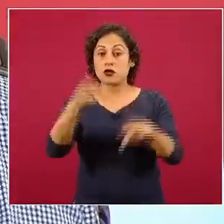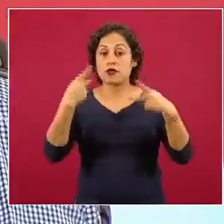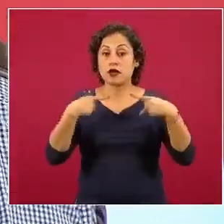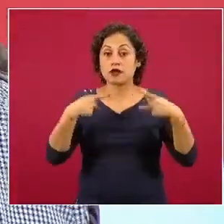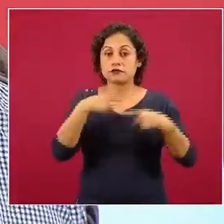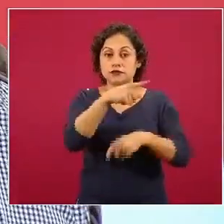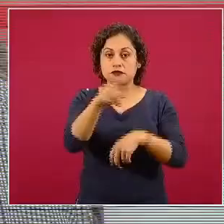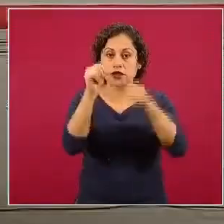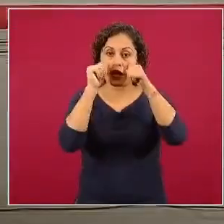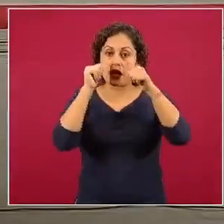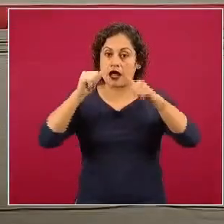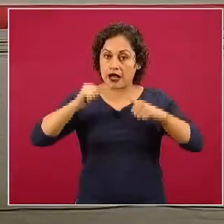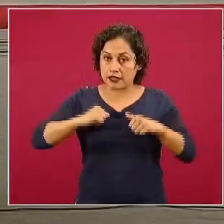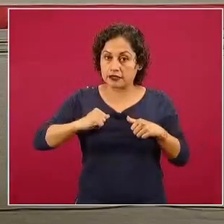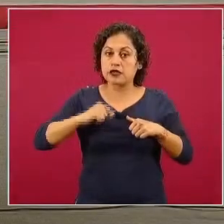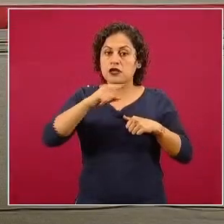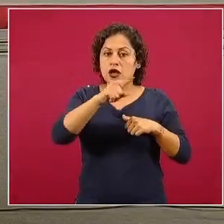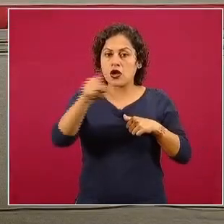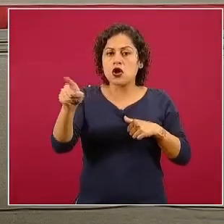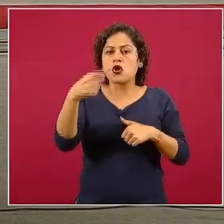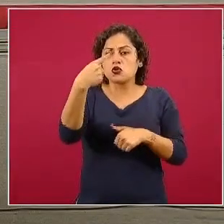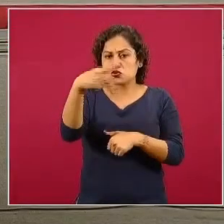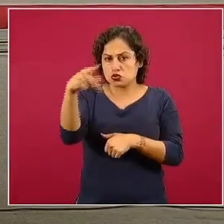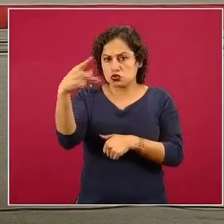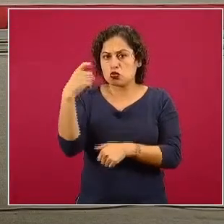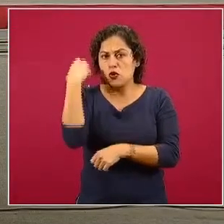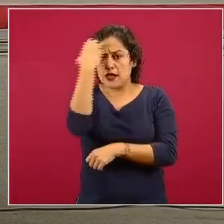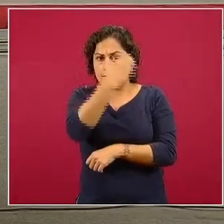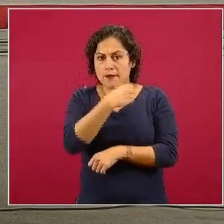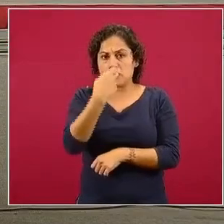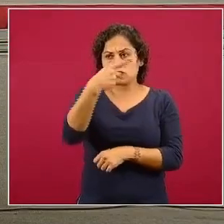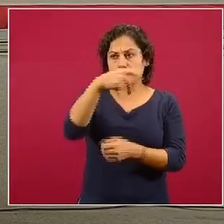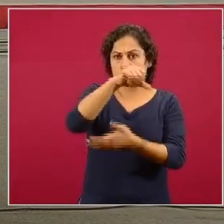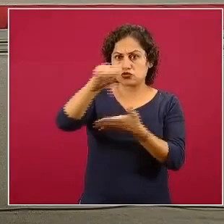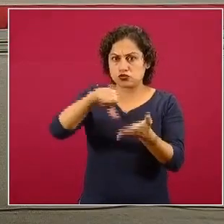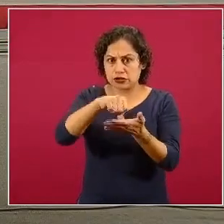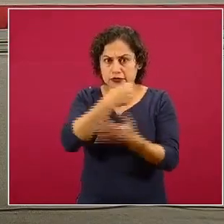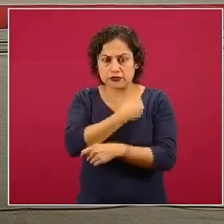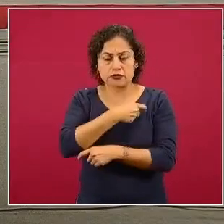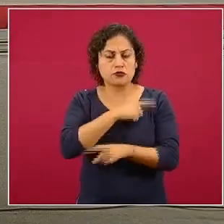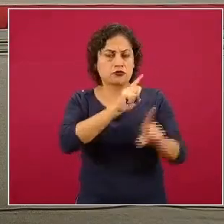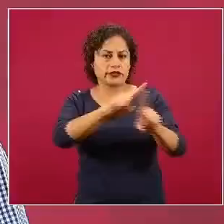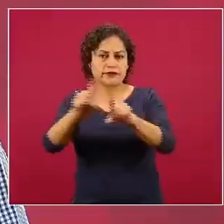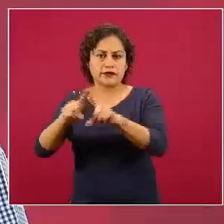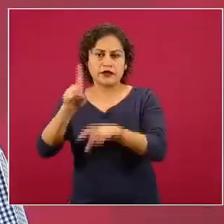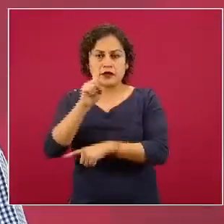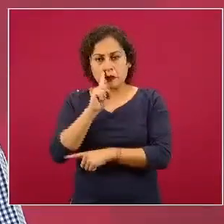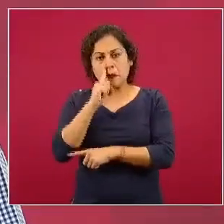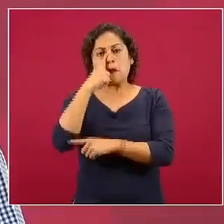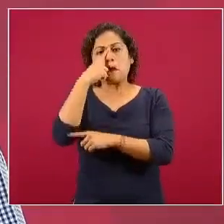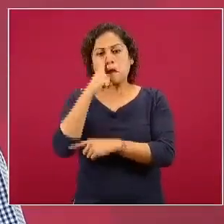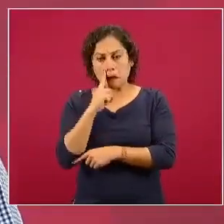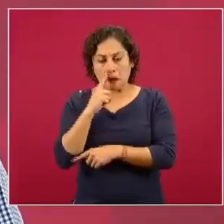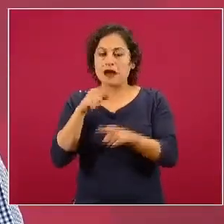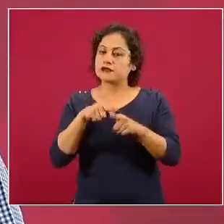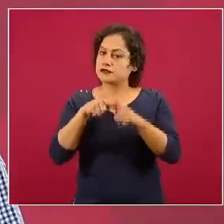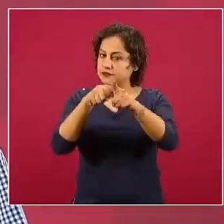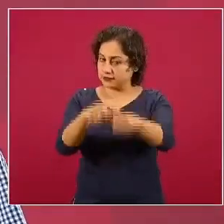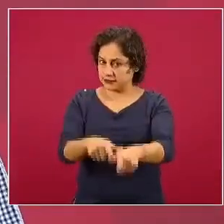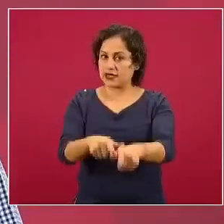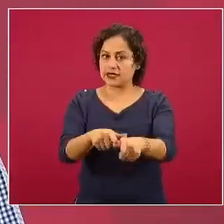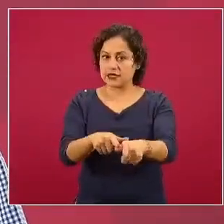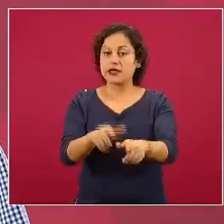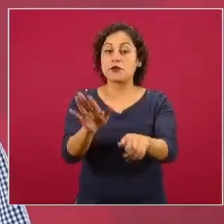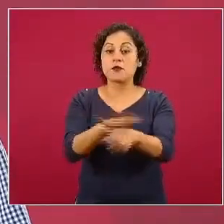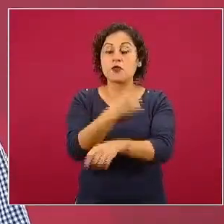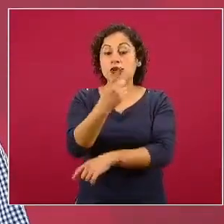seguro van a seguir tomándoles los hisopos correspondientes para pruebas PCR, sobre todo en el ambiente hospitalario, porque recordemos que México tiene